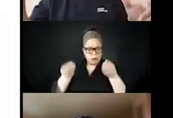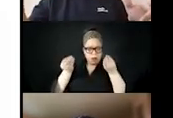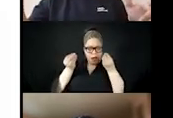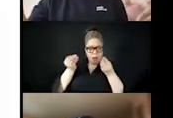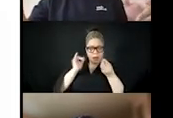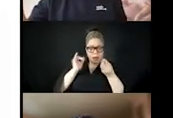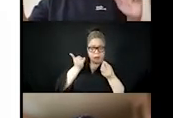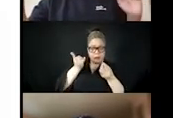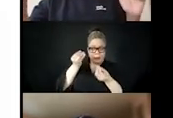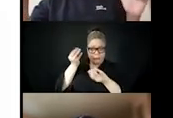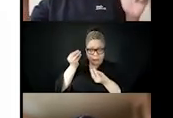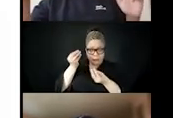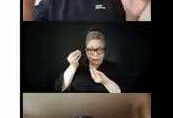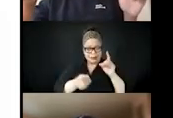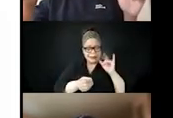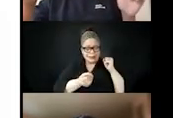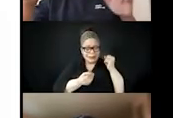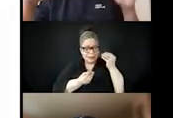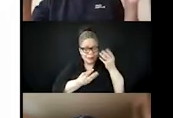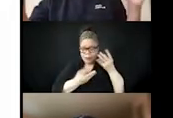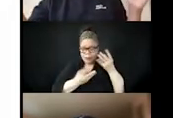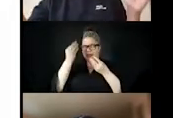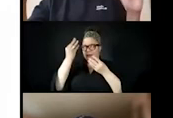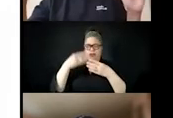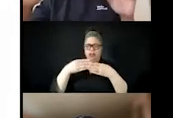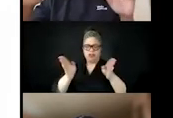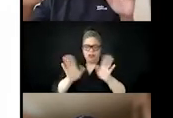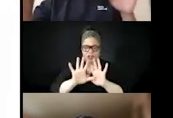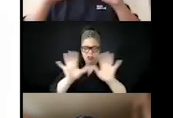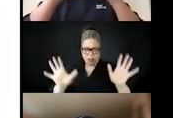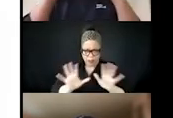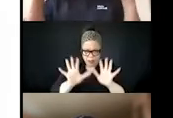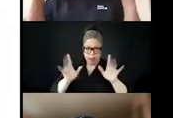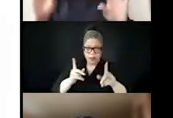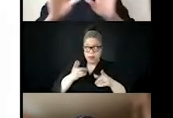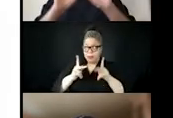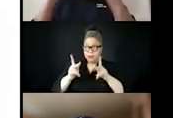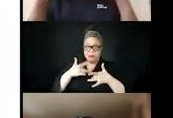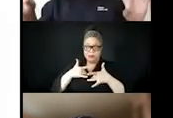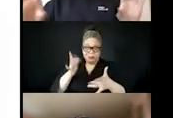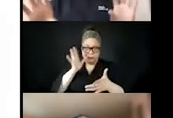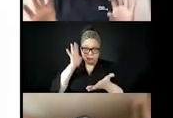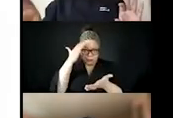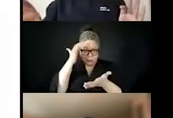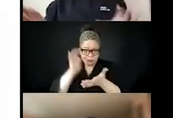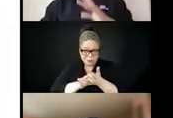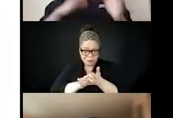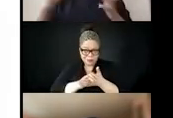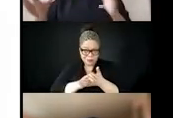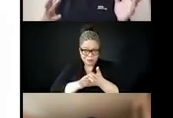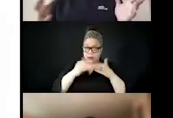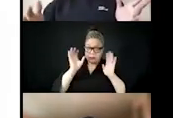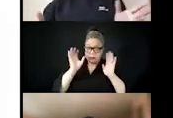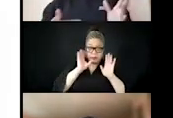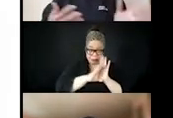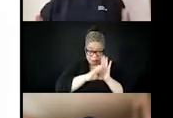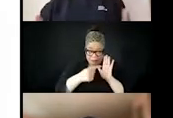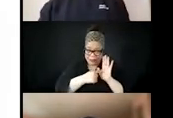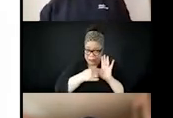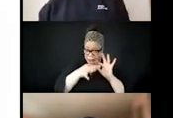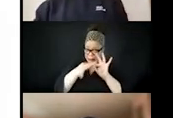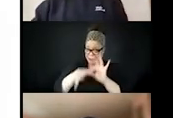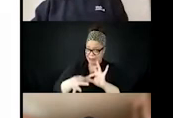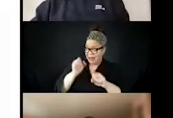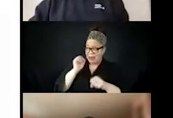y la información errónea cuando lleva una foto la gente tiene le da más credibilidad ya